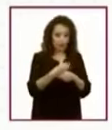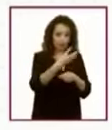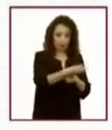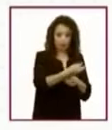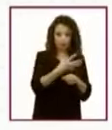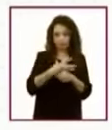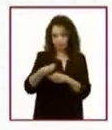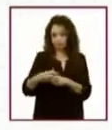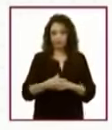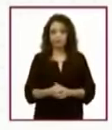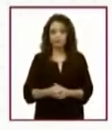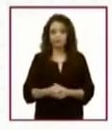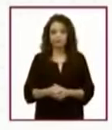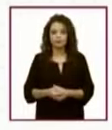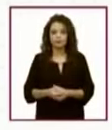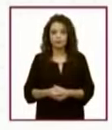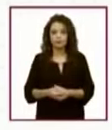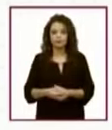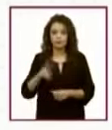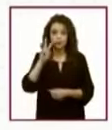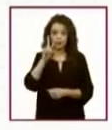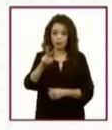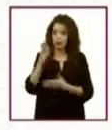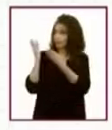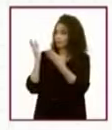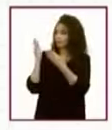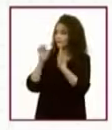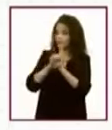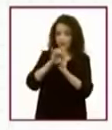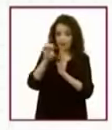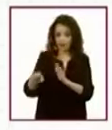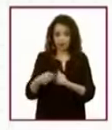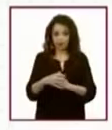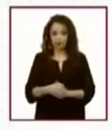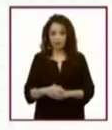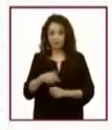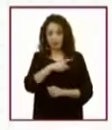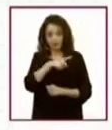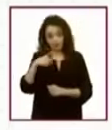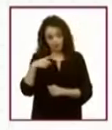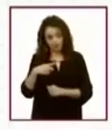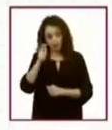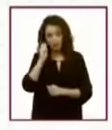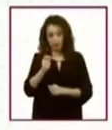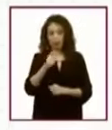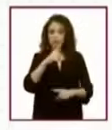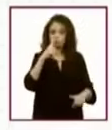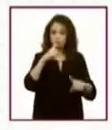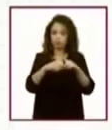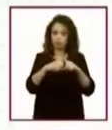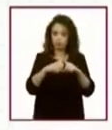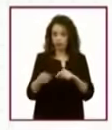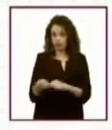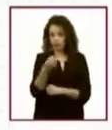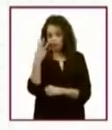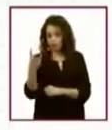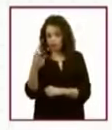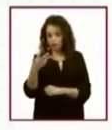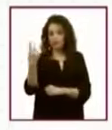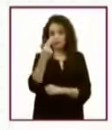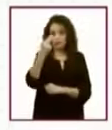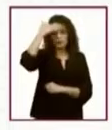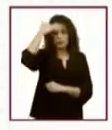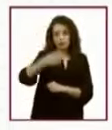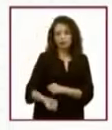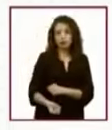Si nuestro primer segmento mide 4/3 de metro, debemos multiplicar esta cifra por 3 para saber cuánto mide